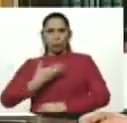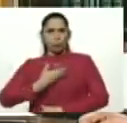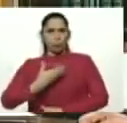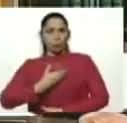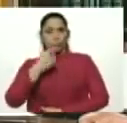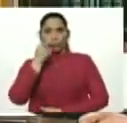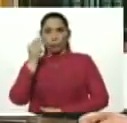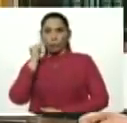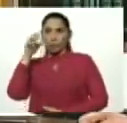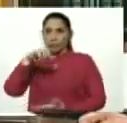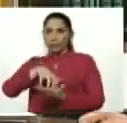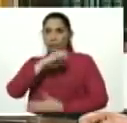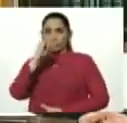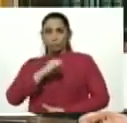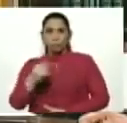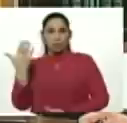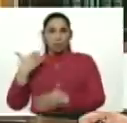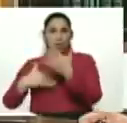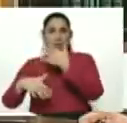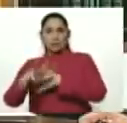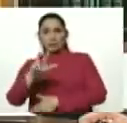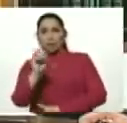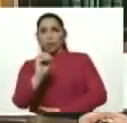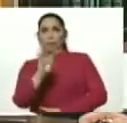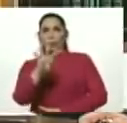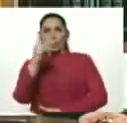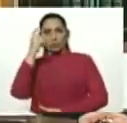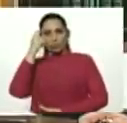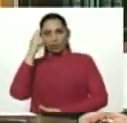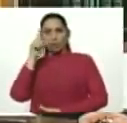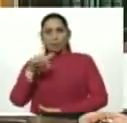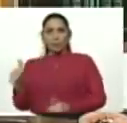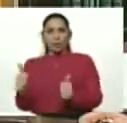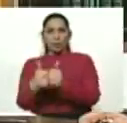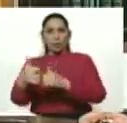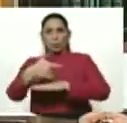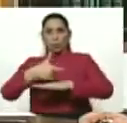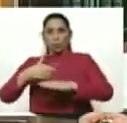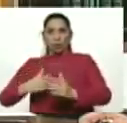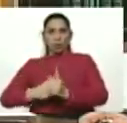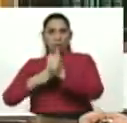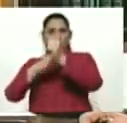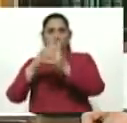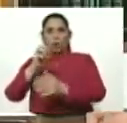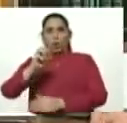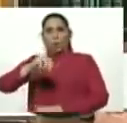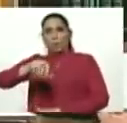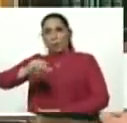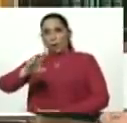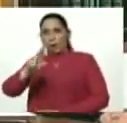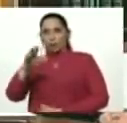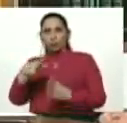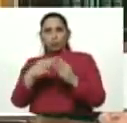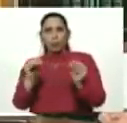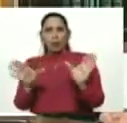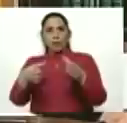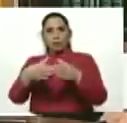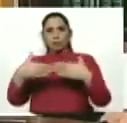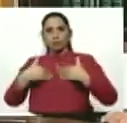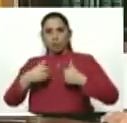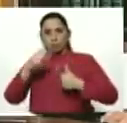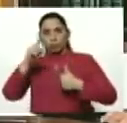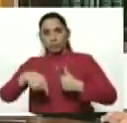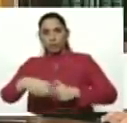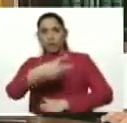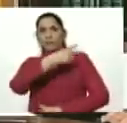alcaldesas del Zulia hace 3, 4 días. Con el gobernador y líder Omar Prieto, con todo el equipo de salud, con todos los